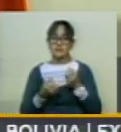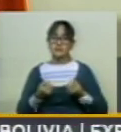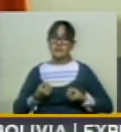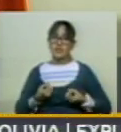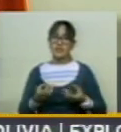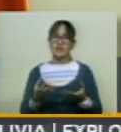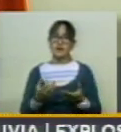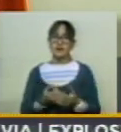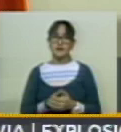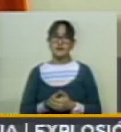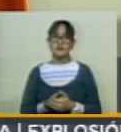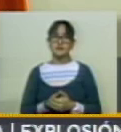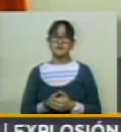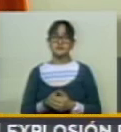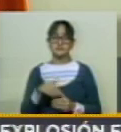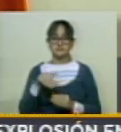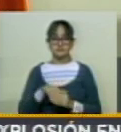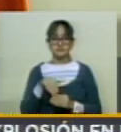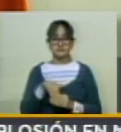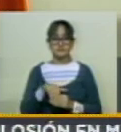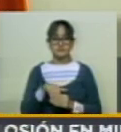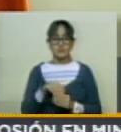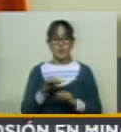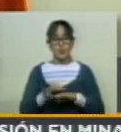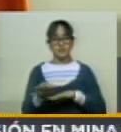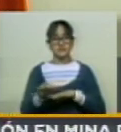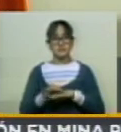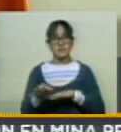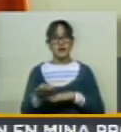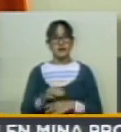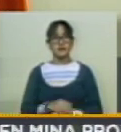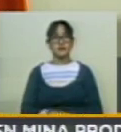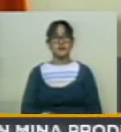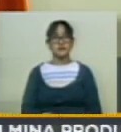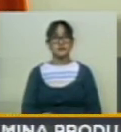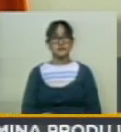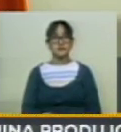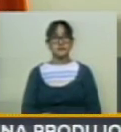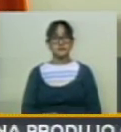garantizar los comicios de los consejos municipales.